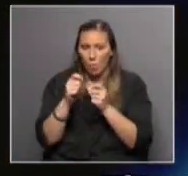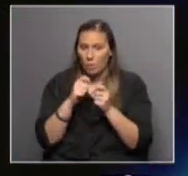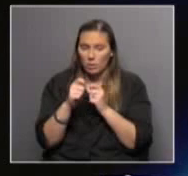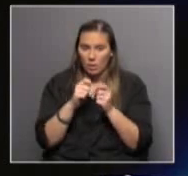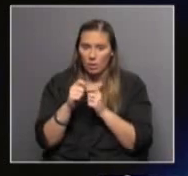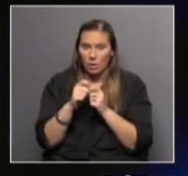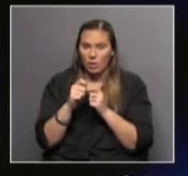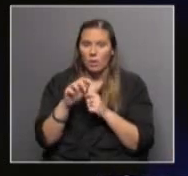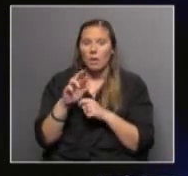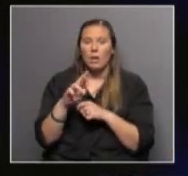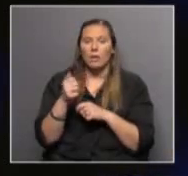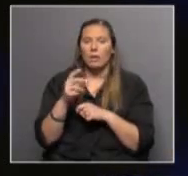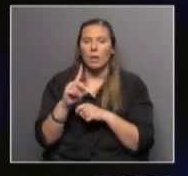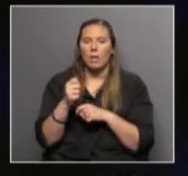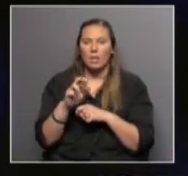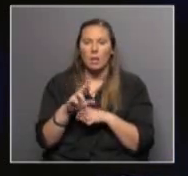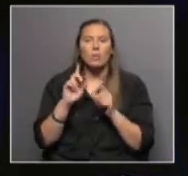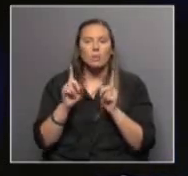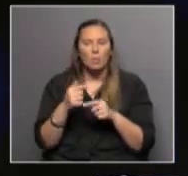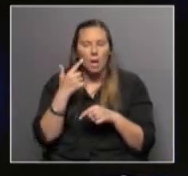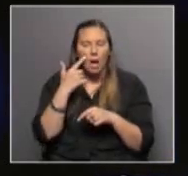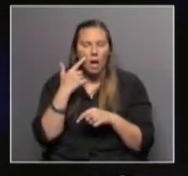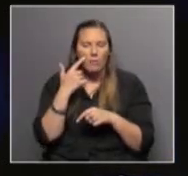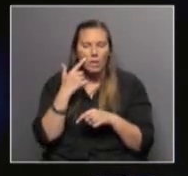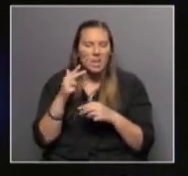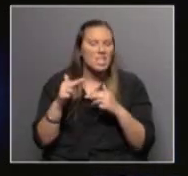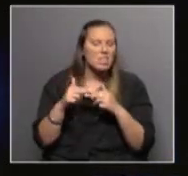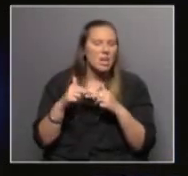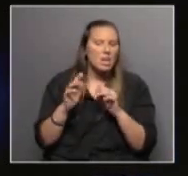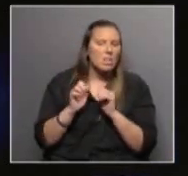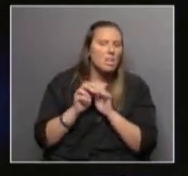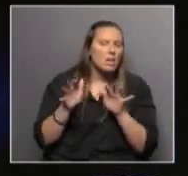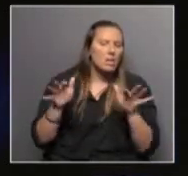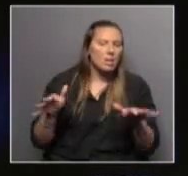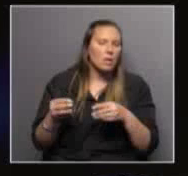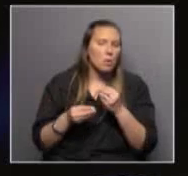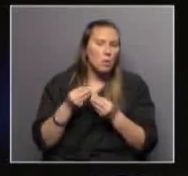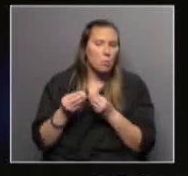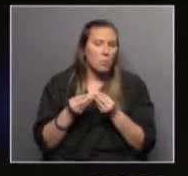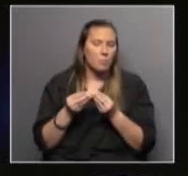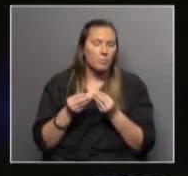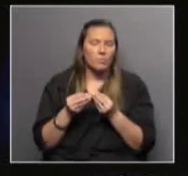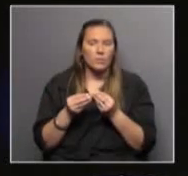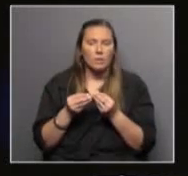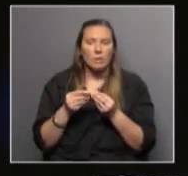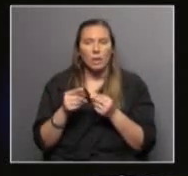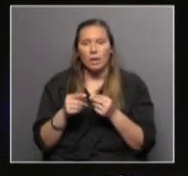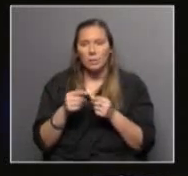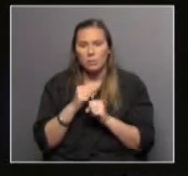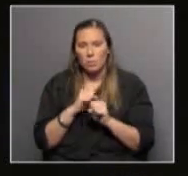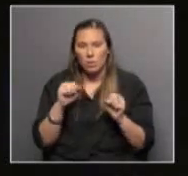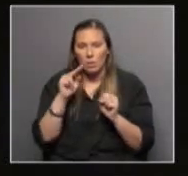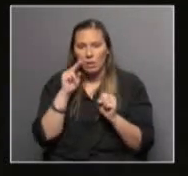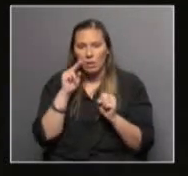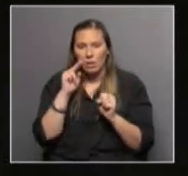radar también suelen medir el uso en redes y digamos que ahí se ve como